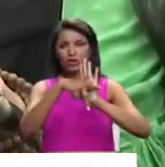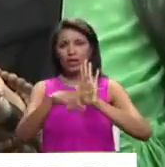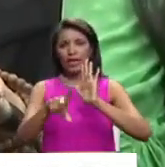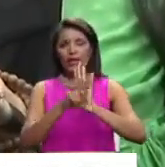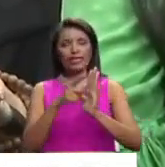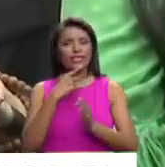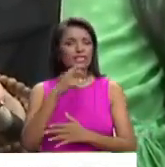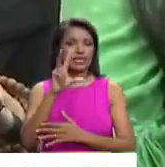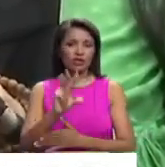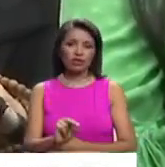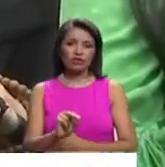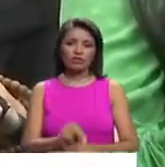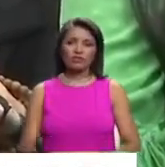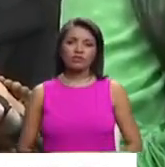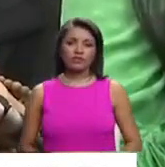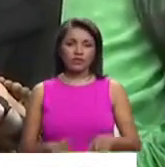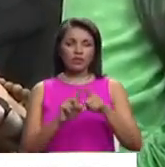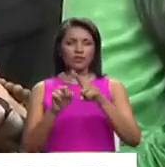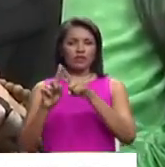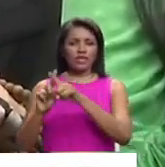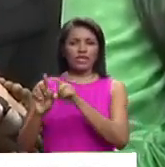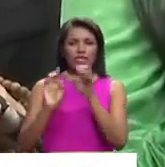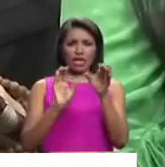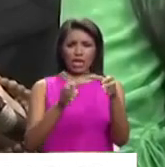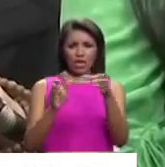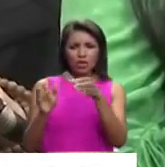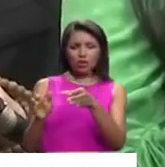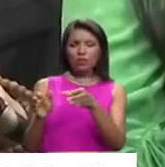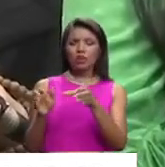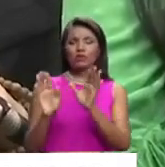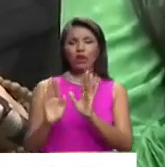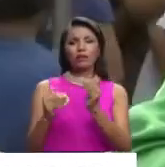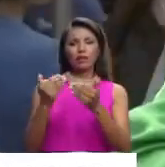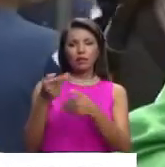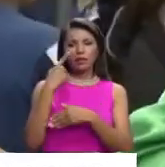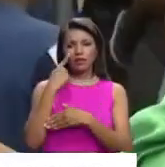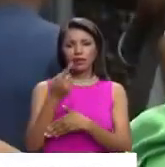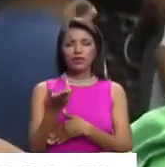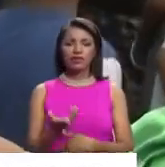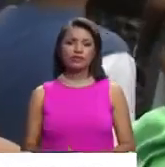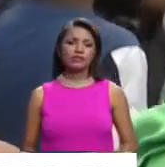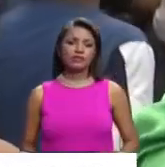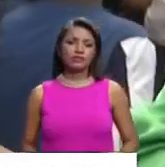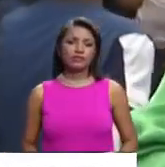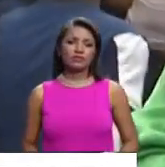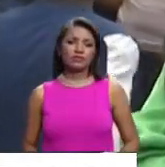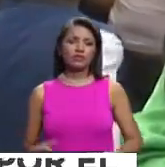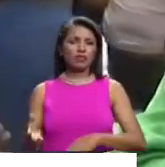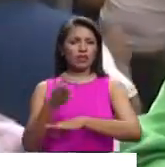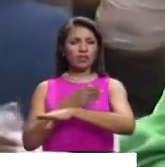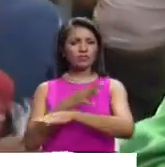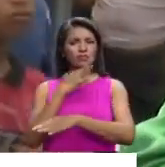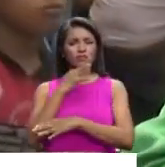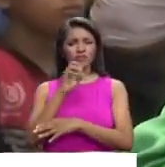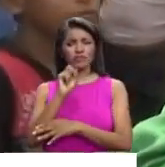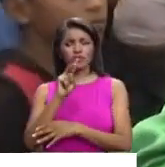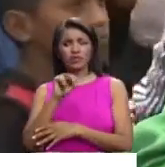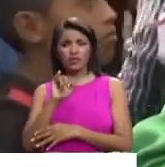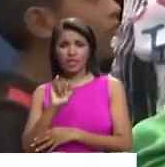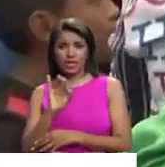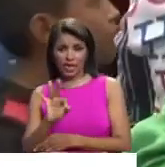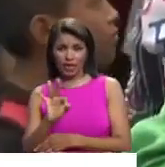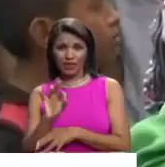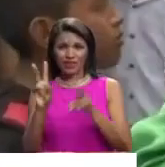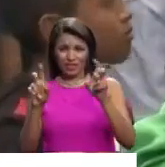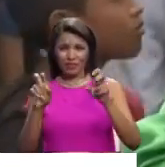eso está diversos comités con los que trabajamos para evitarlo. Hemos conversado con CENIAF y ellos se encargan del